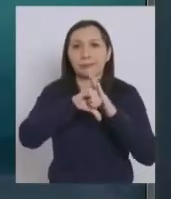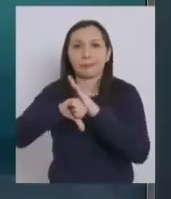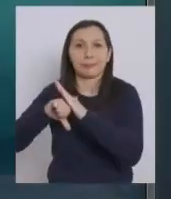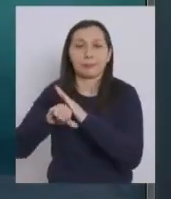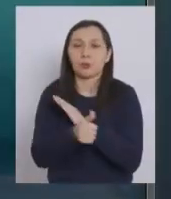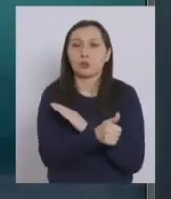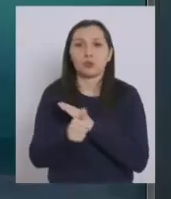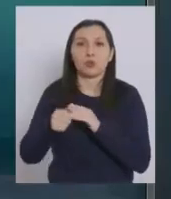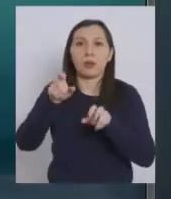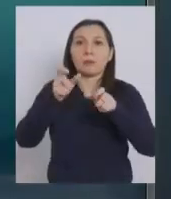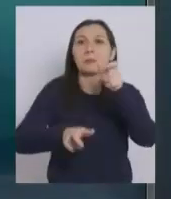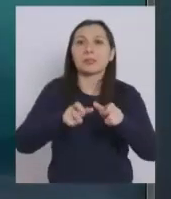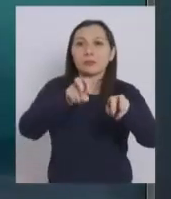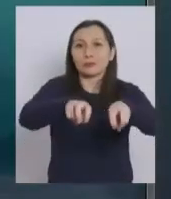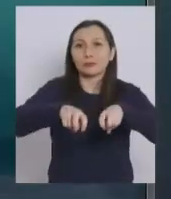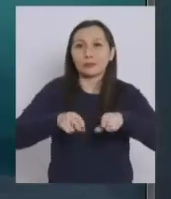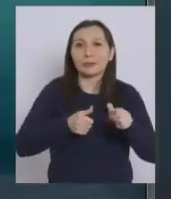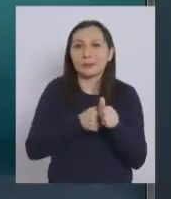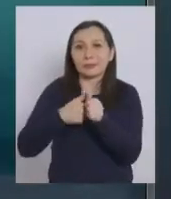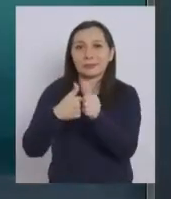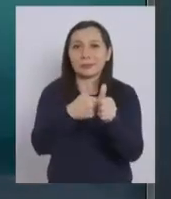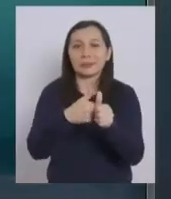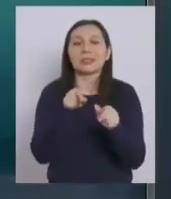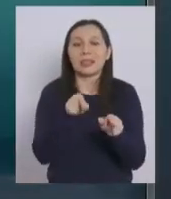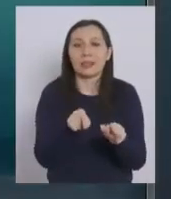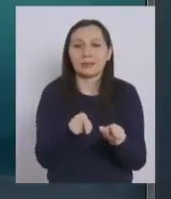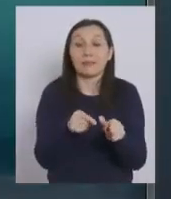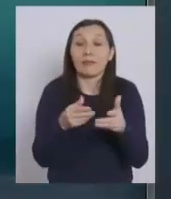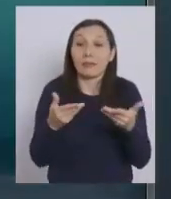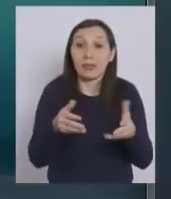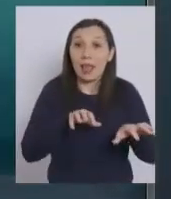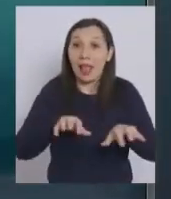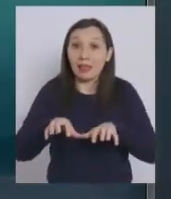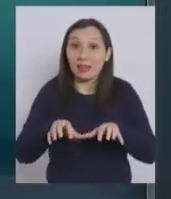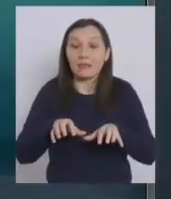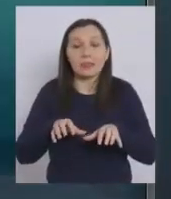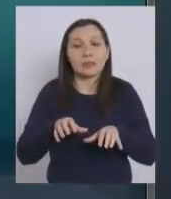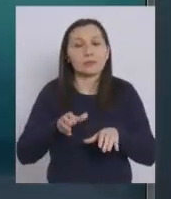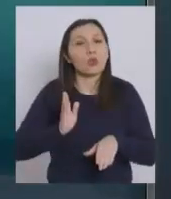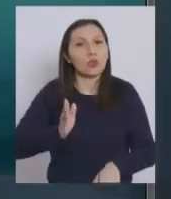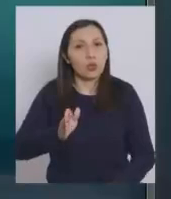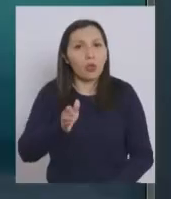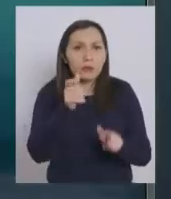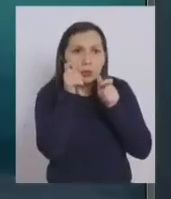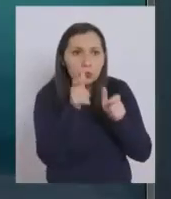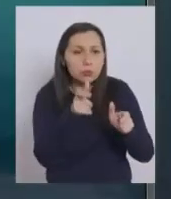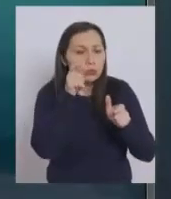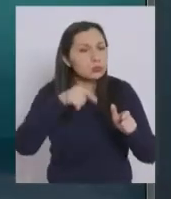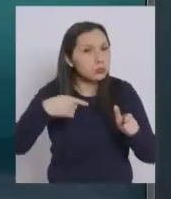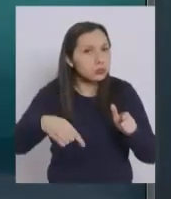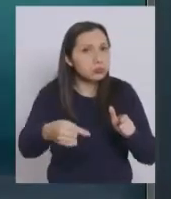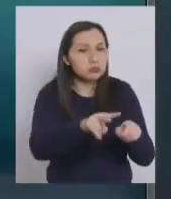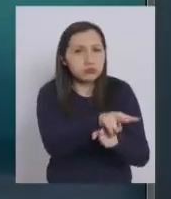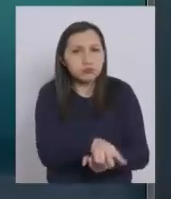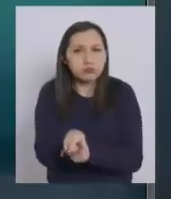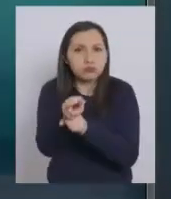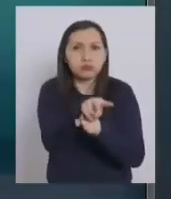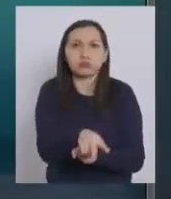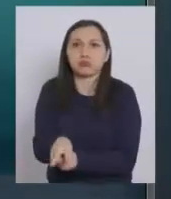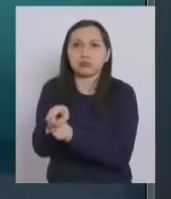a todas las personas que eran contactos estrechos. Estas actividades siguen siendo fiscalizadas, monitorizadas